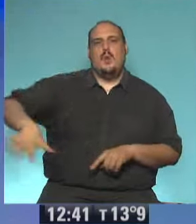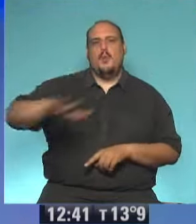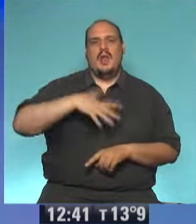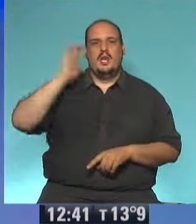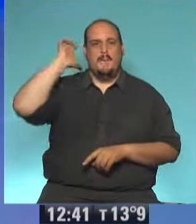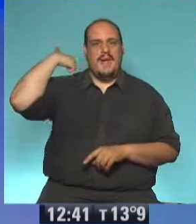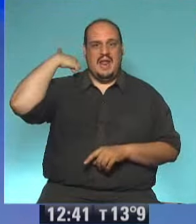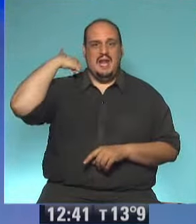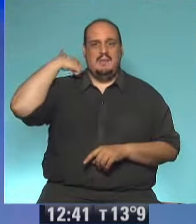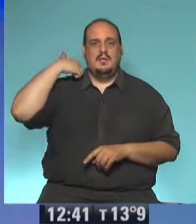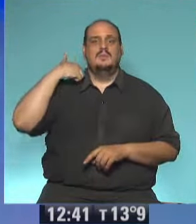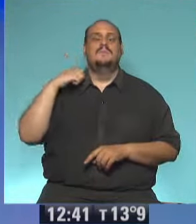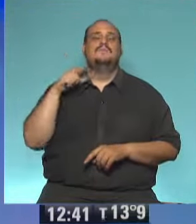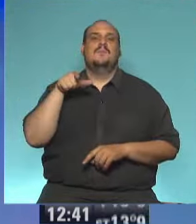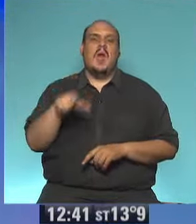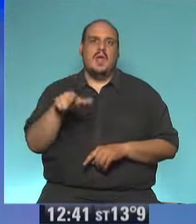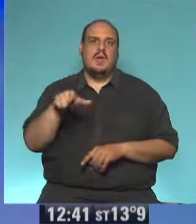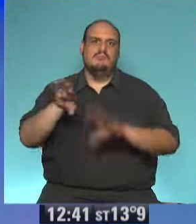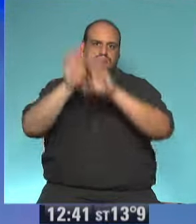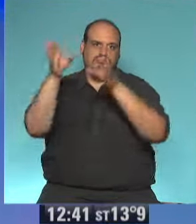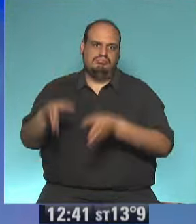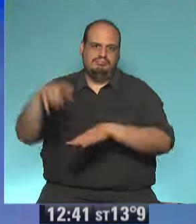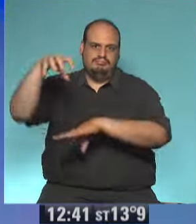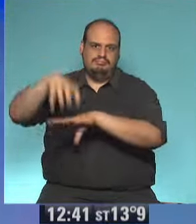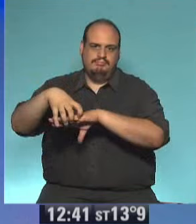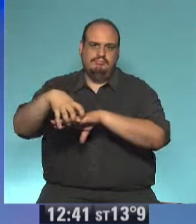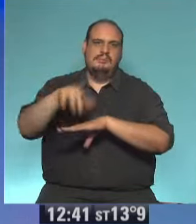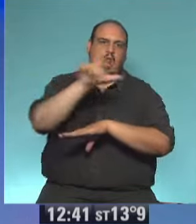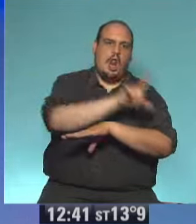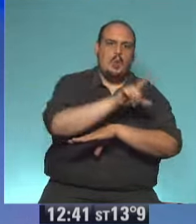Y nos pueden encontrar ahí de